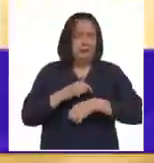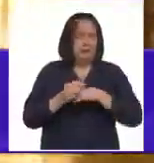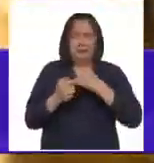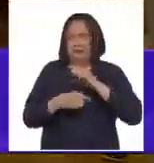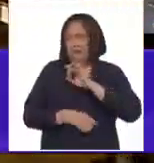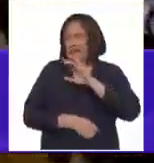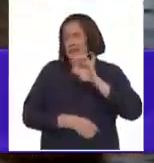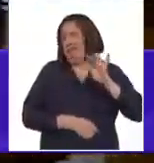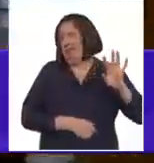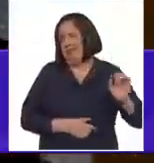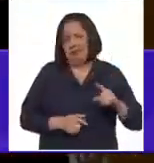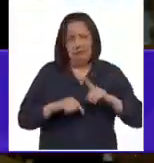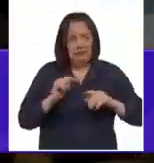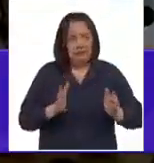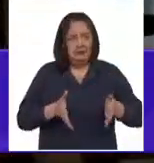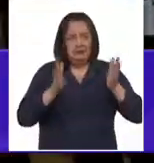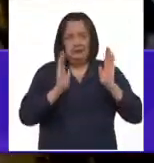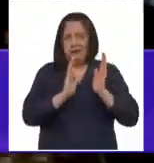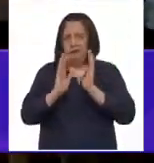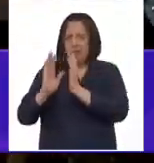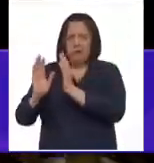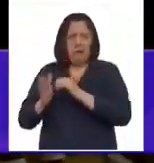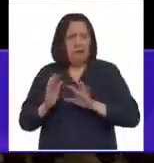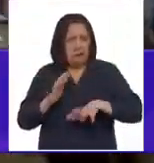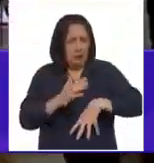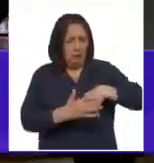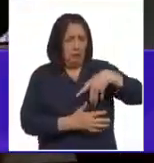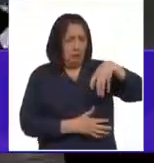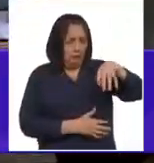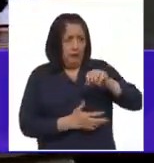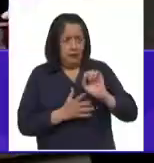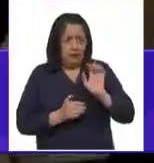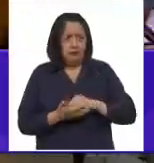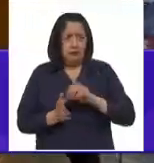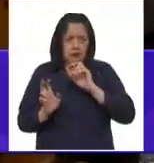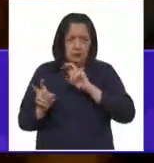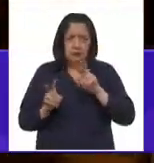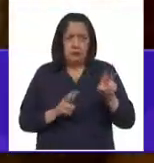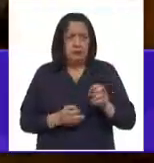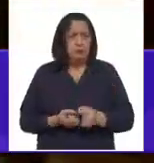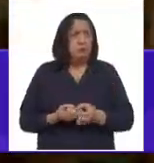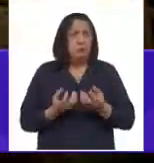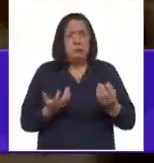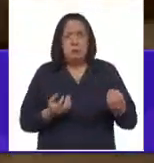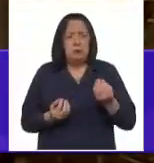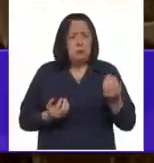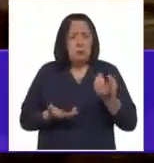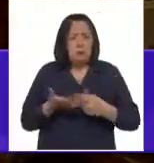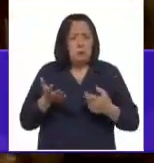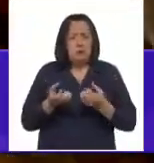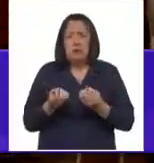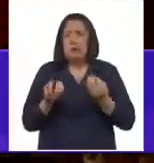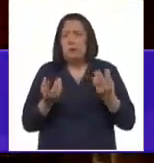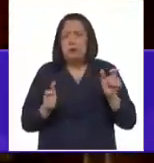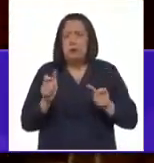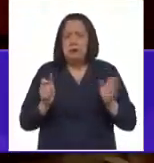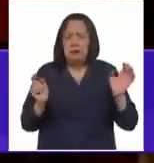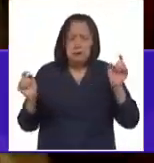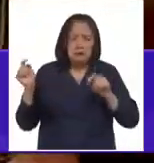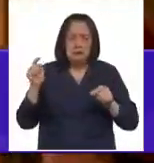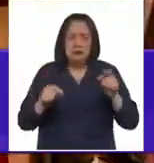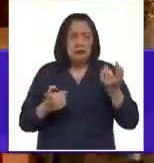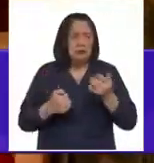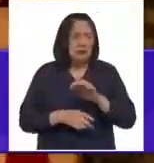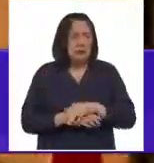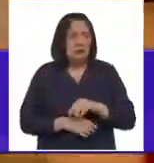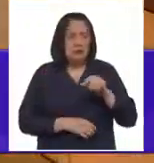¿no? Hay de todo en esta galería. Vamos a ir a los exteriores para que veamos, pues, más o menos cómo se está concentrando la gente a